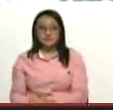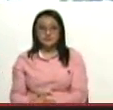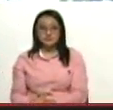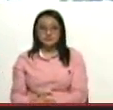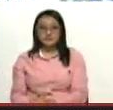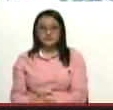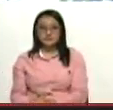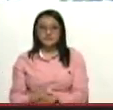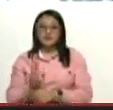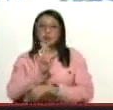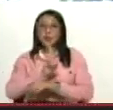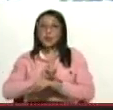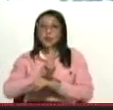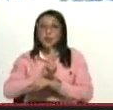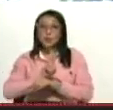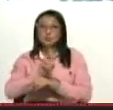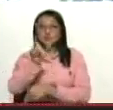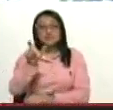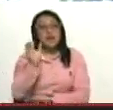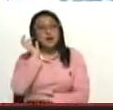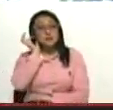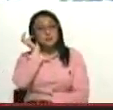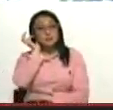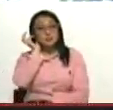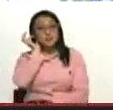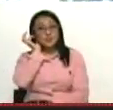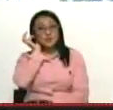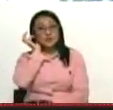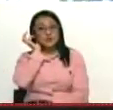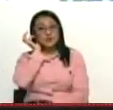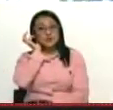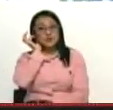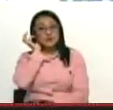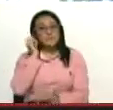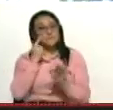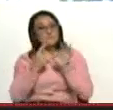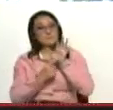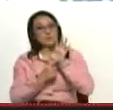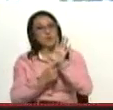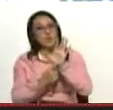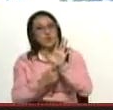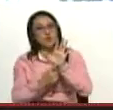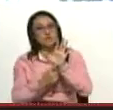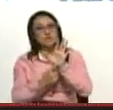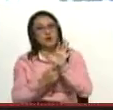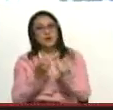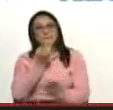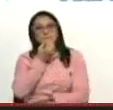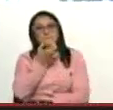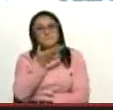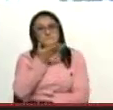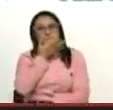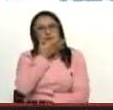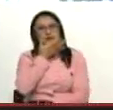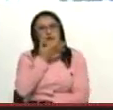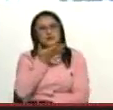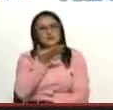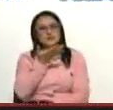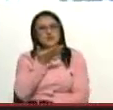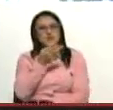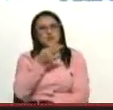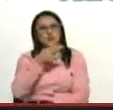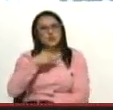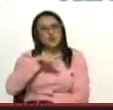y utiliza a esa mujer para mostrar lo que es hermoso magnífico en nuestra civilización